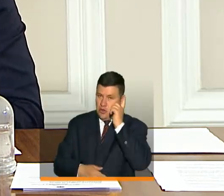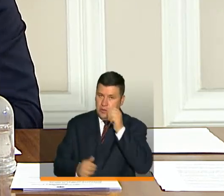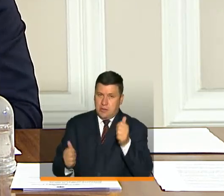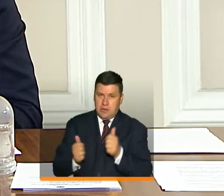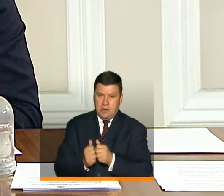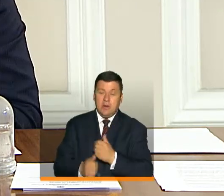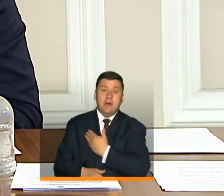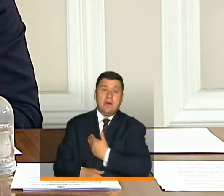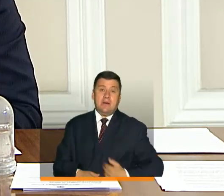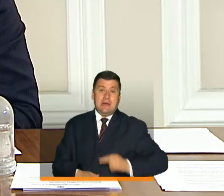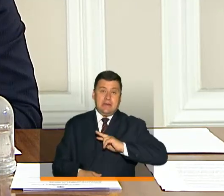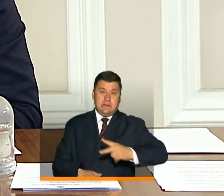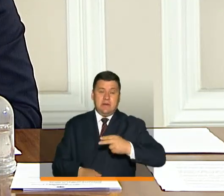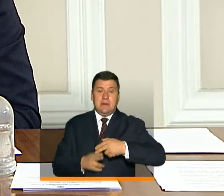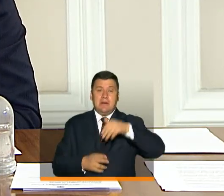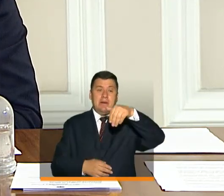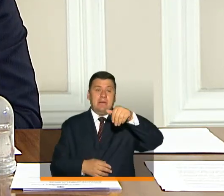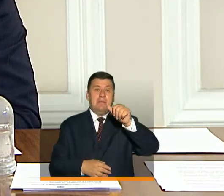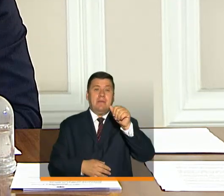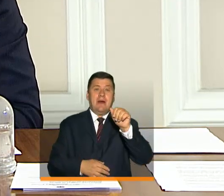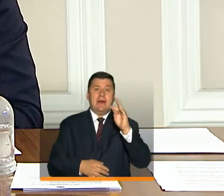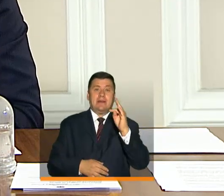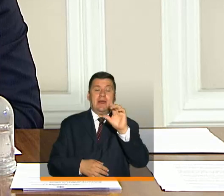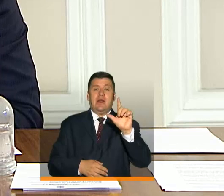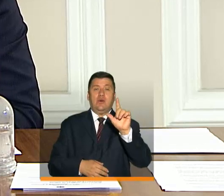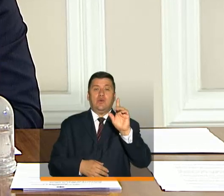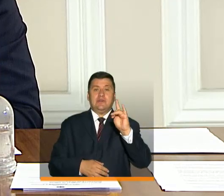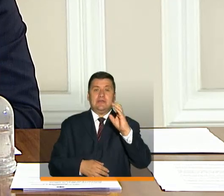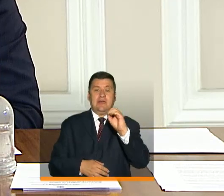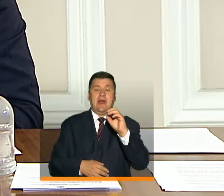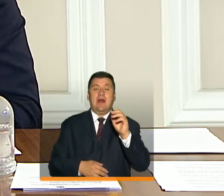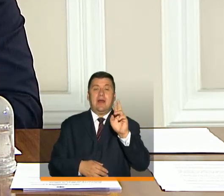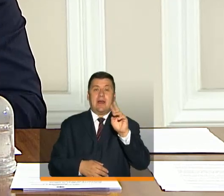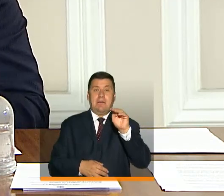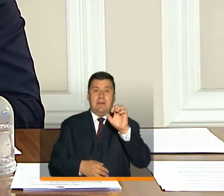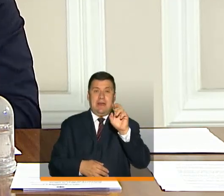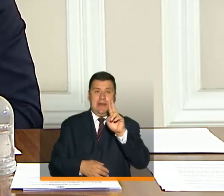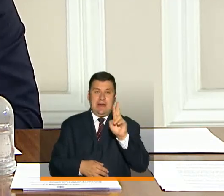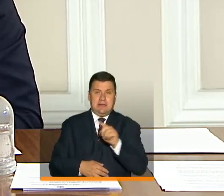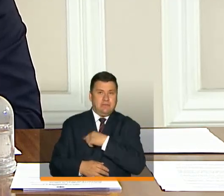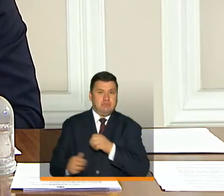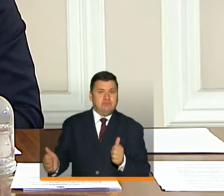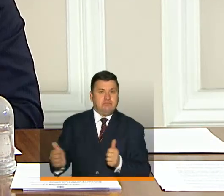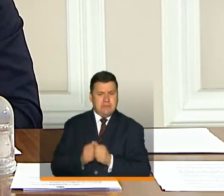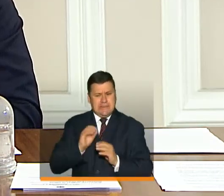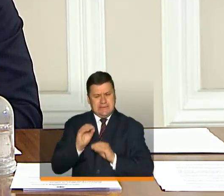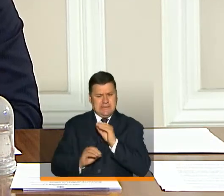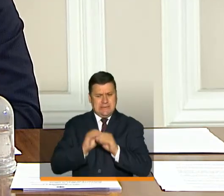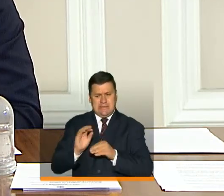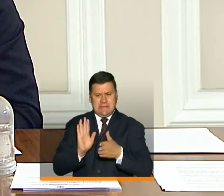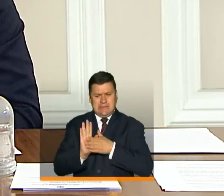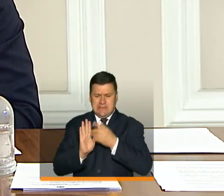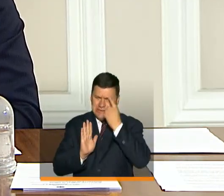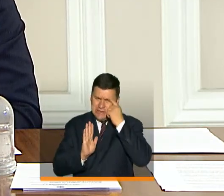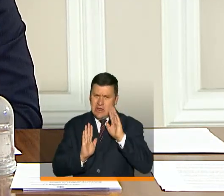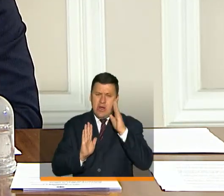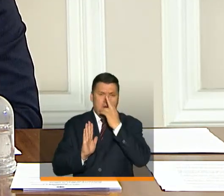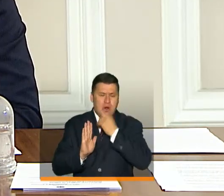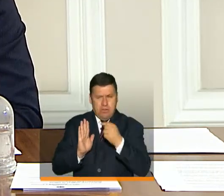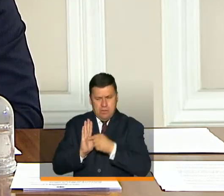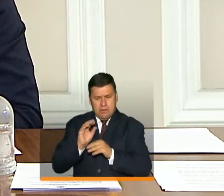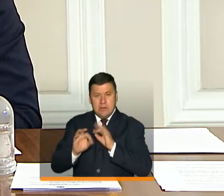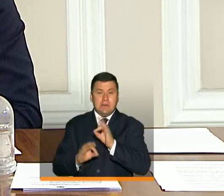gobierno, la vicepresidenta de la República, la doctora Marta Lucía Ramírez, quien me ha acompañado en el diseño también de esta estrategia, y con ella